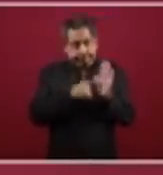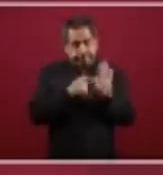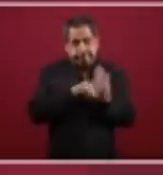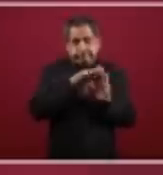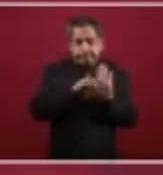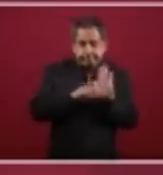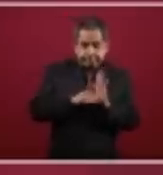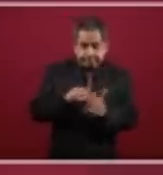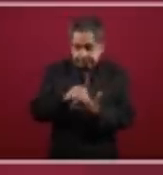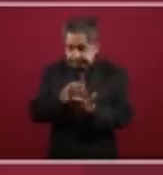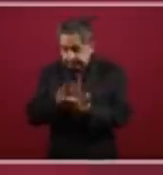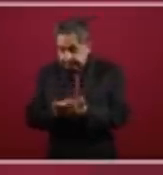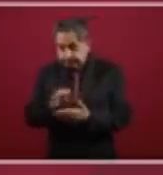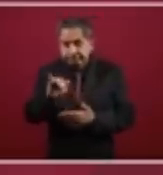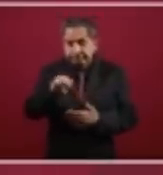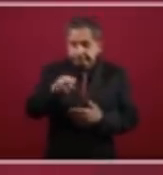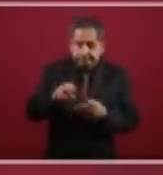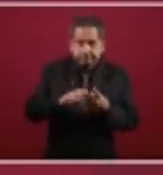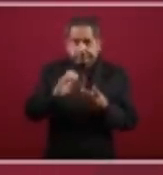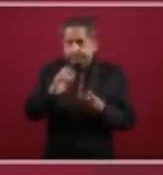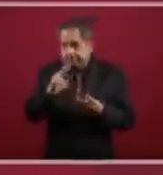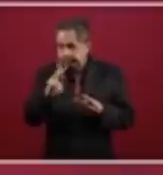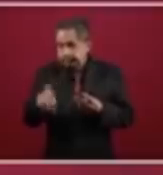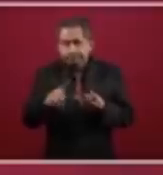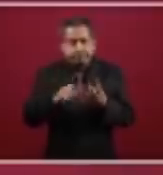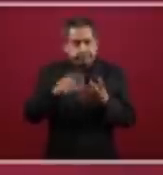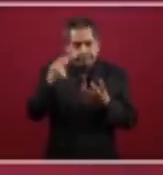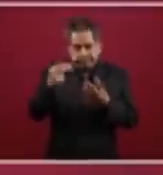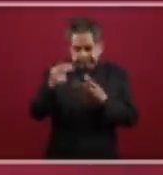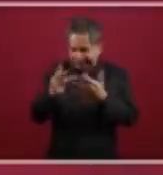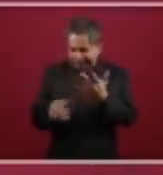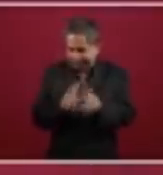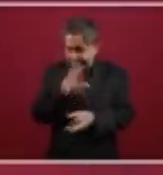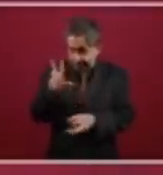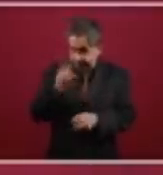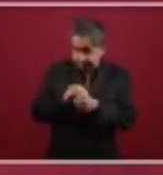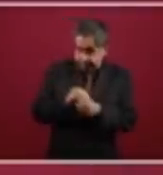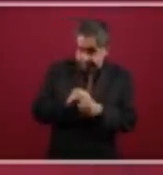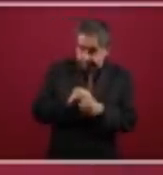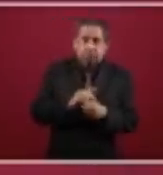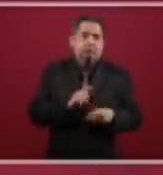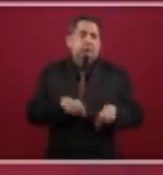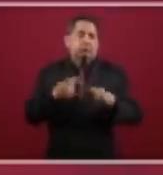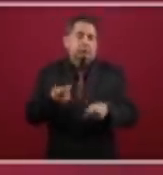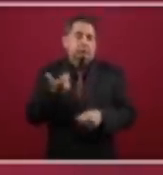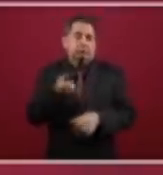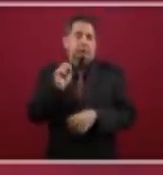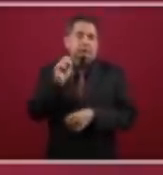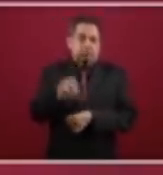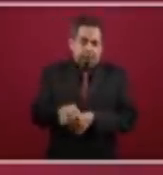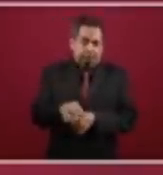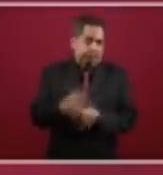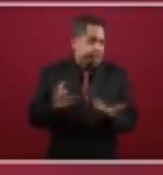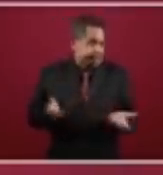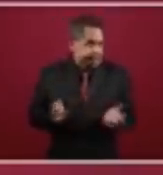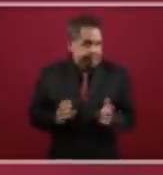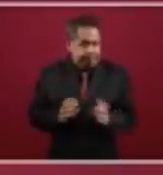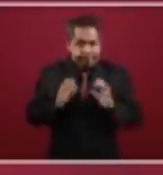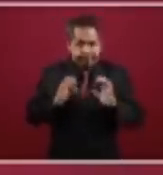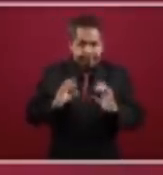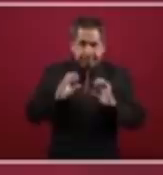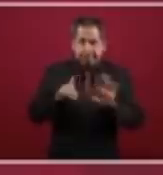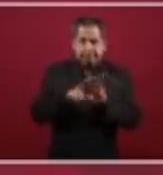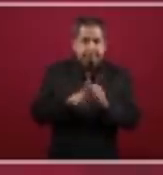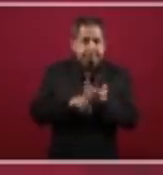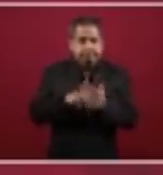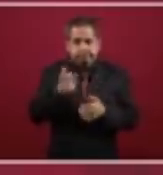que tener identificación plena del derechohabiente, en este caso los adultos mayores, y estamos obligados a correr